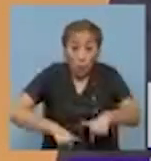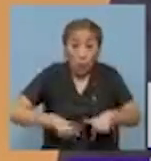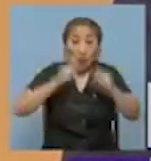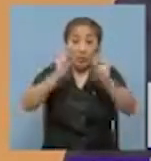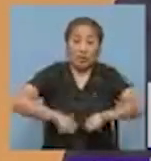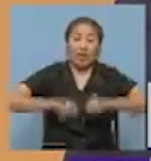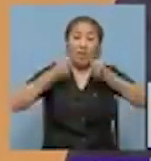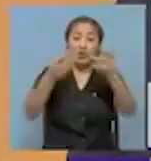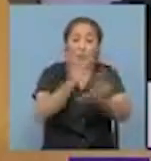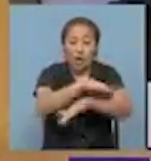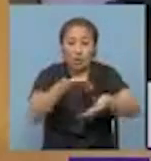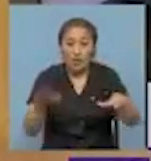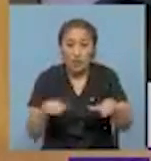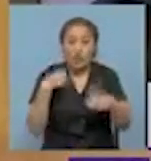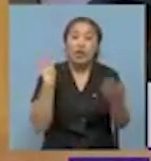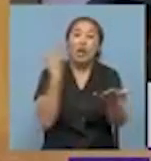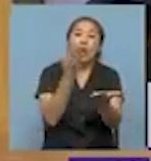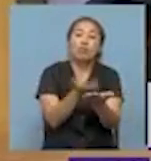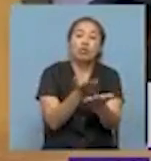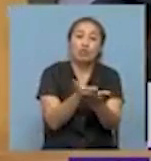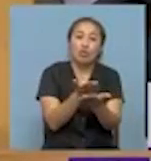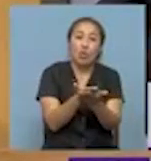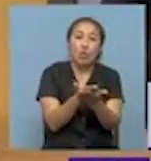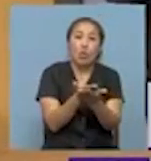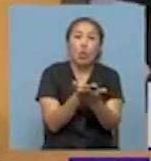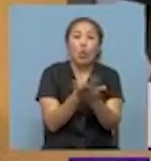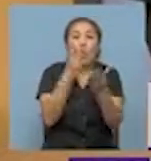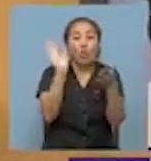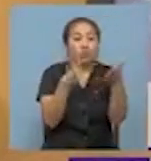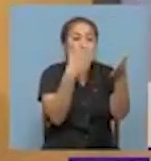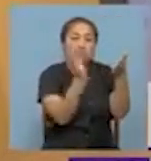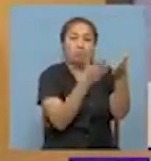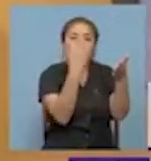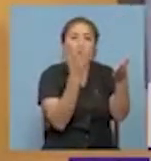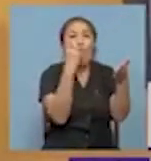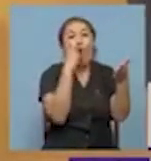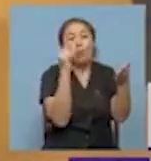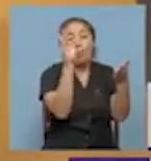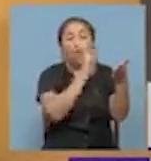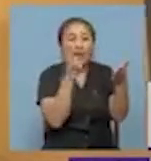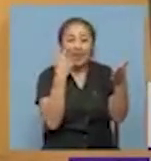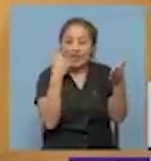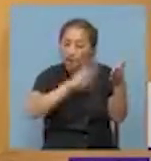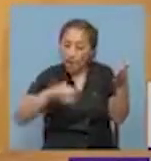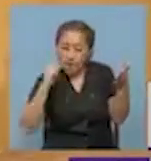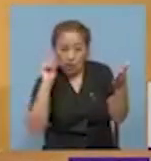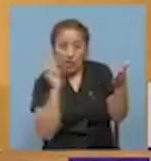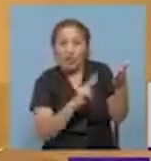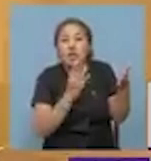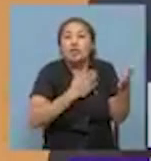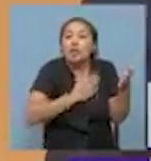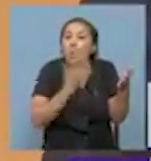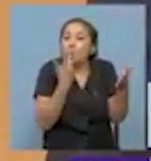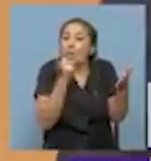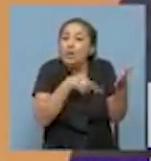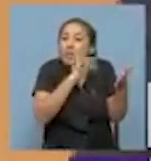dio a los chicos se les proporciona un catálogo de géneros y que los chicos tenían que es decir con cuál se sentían